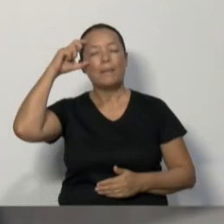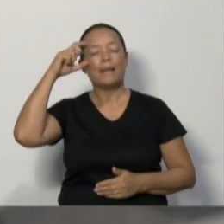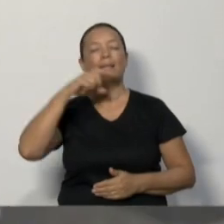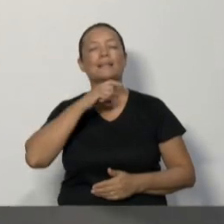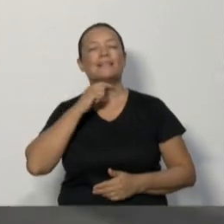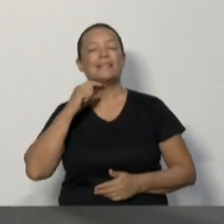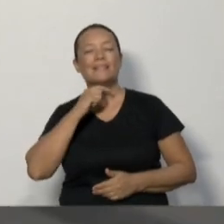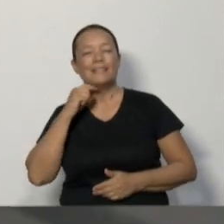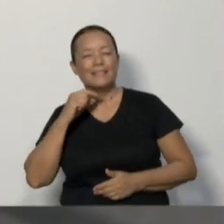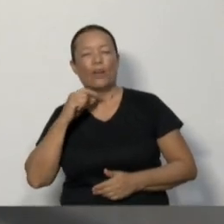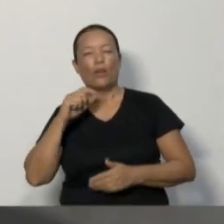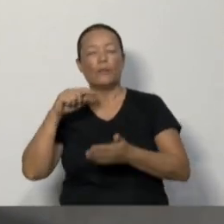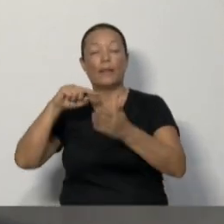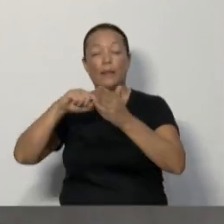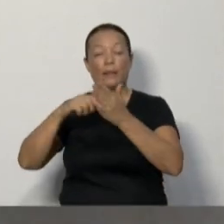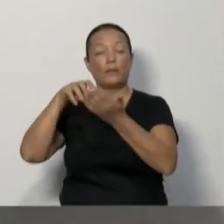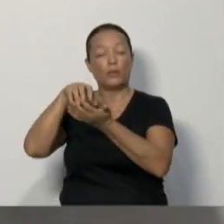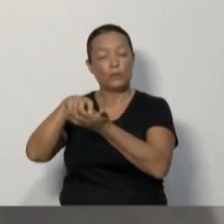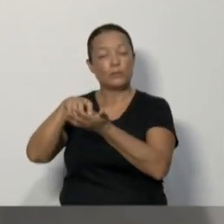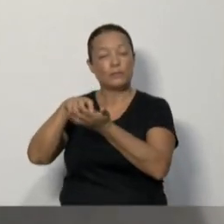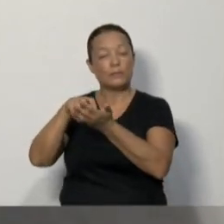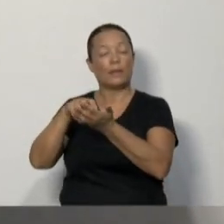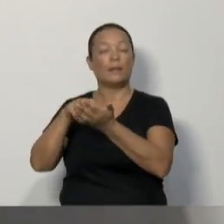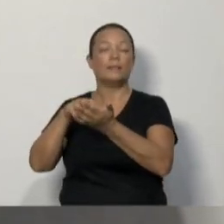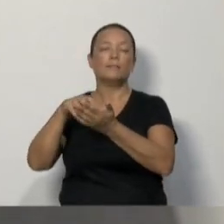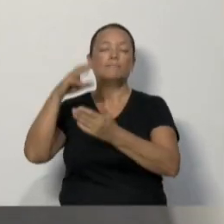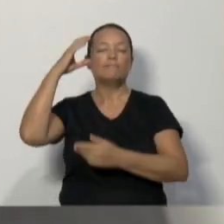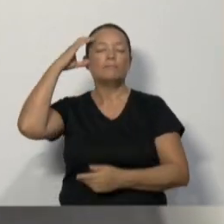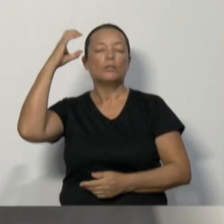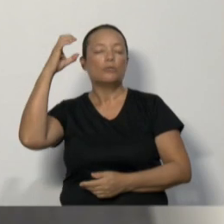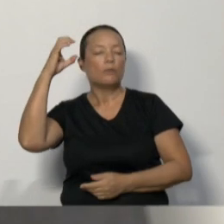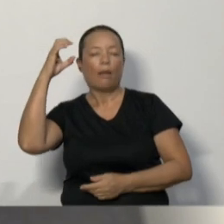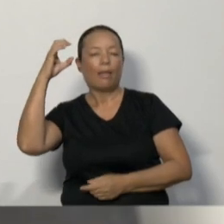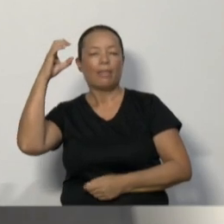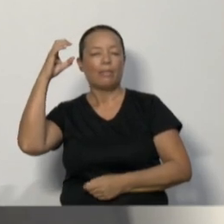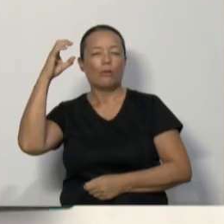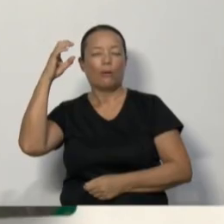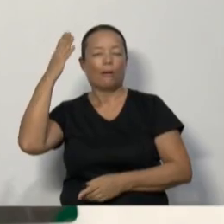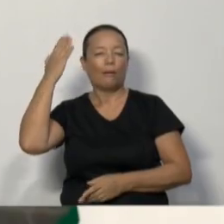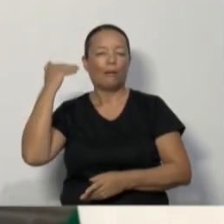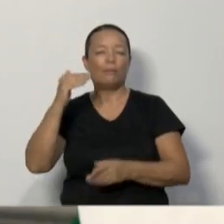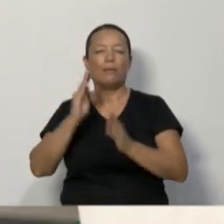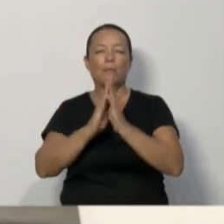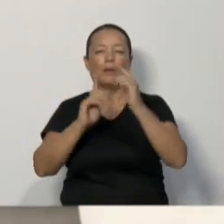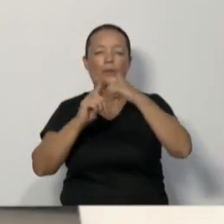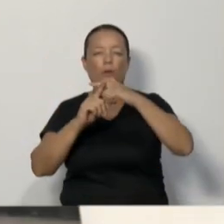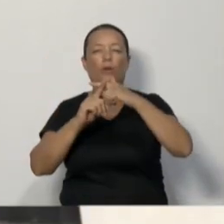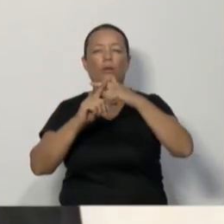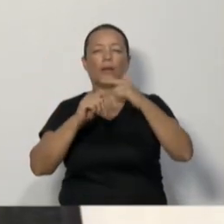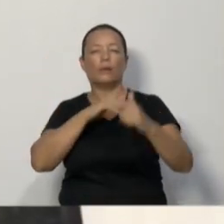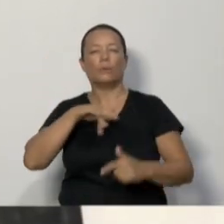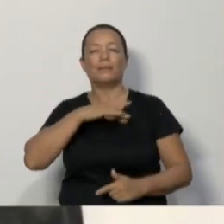sacerdote de la Arquidiócesis de Buenos Aires, recordado en las parroquias de Santa